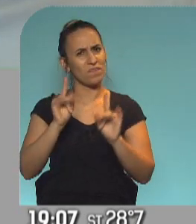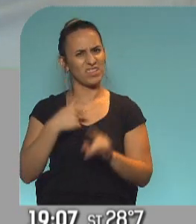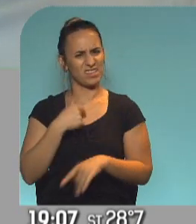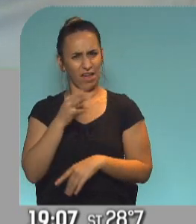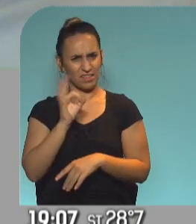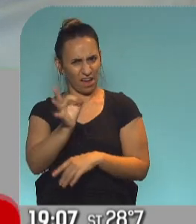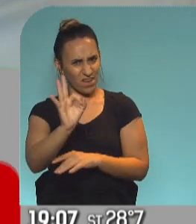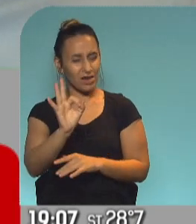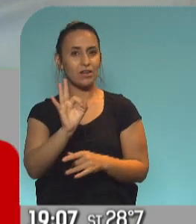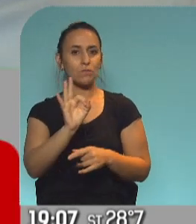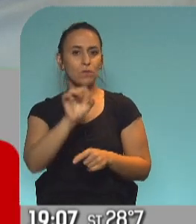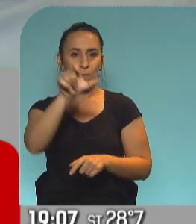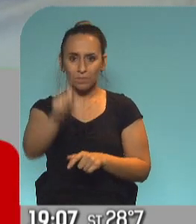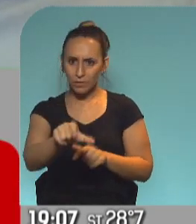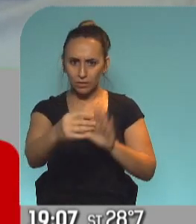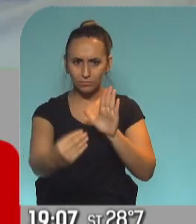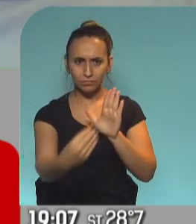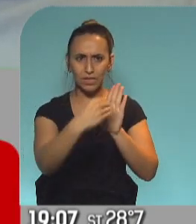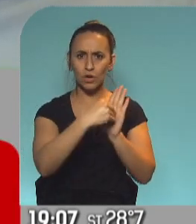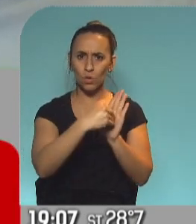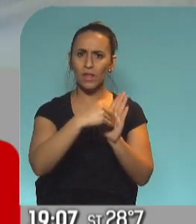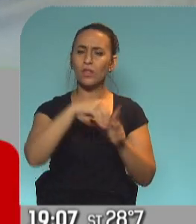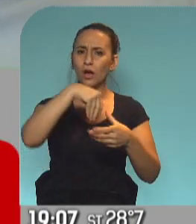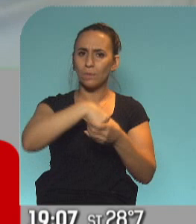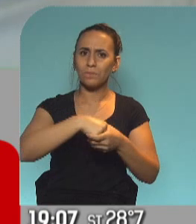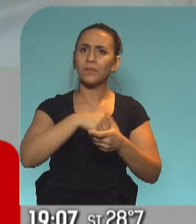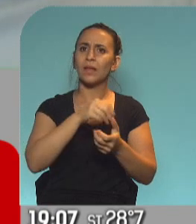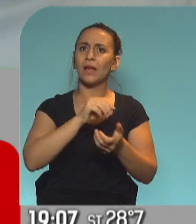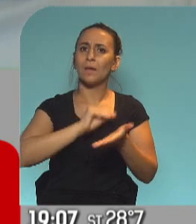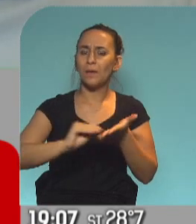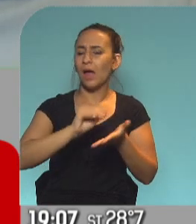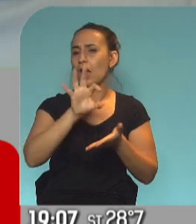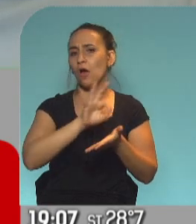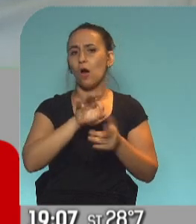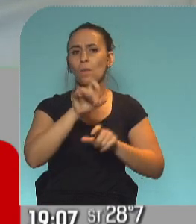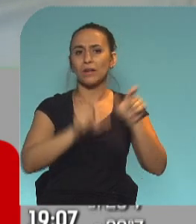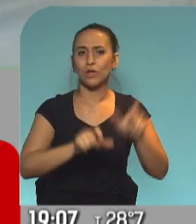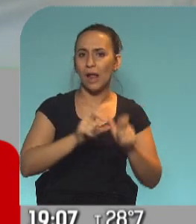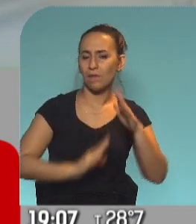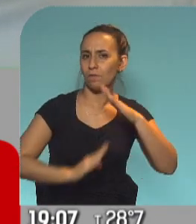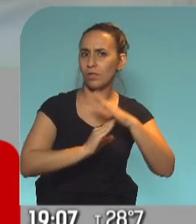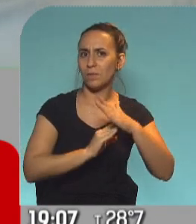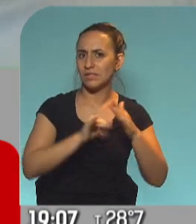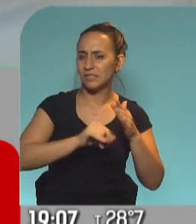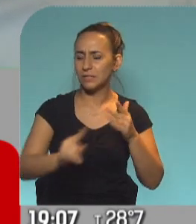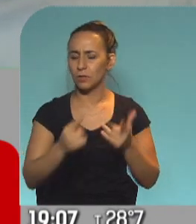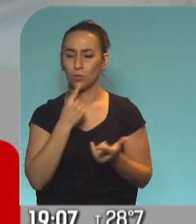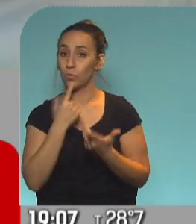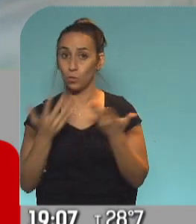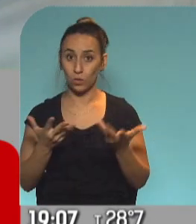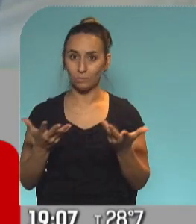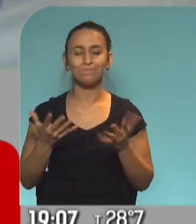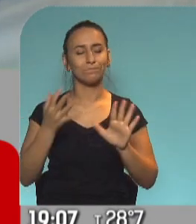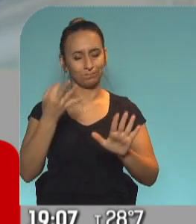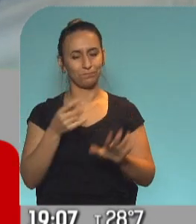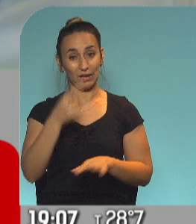o no. Quizás este monitor o este monitoreo empiece a aclarar tantas dudas que han quedado. De hecho,